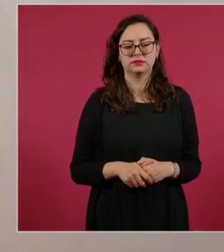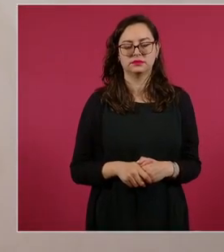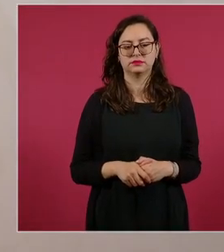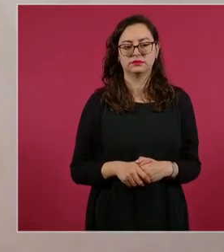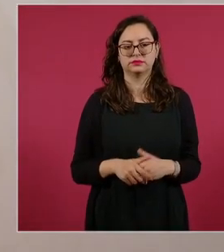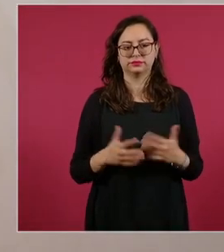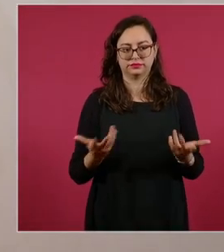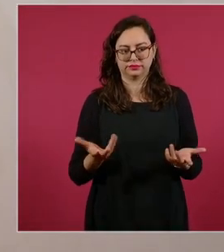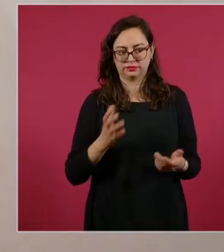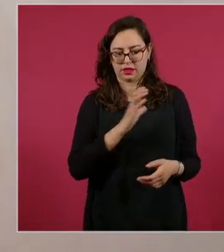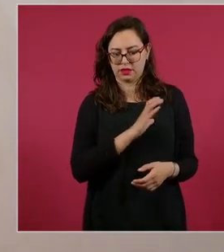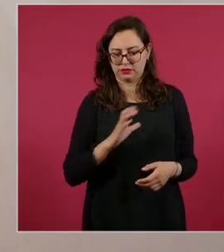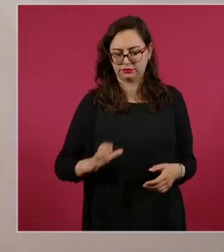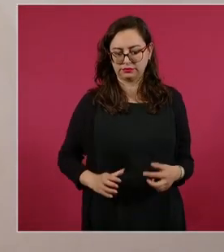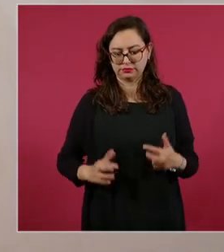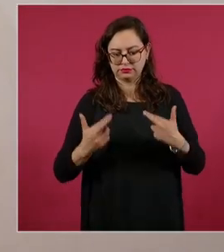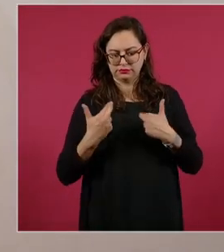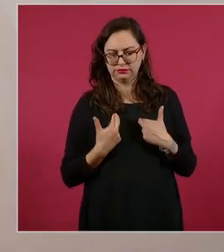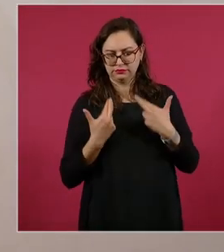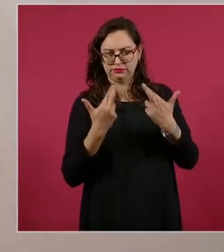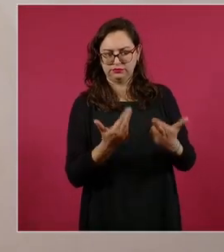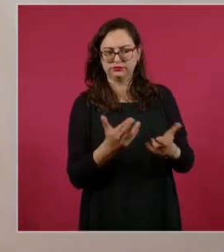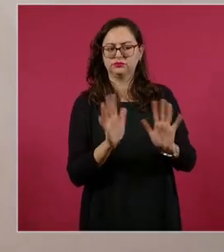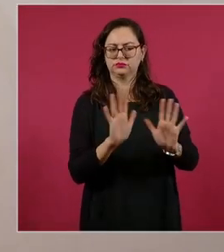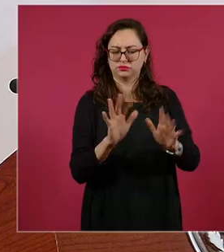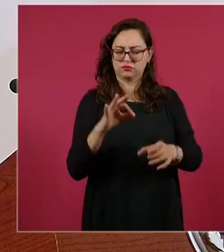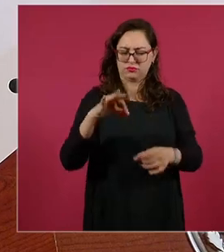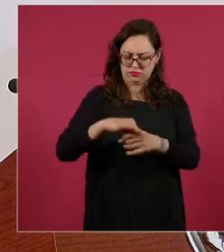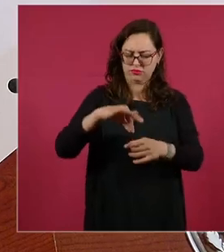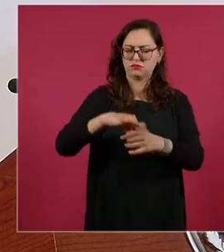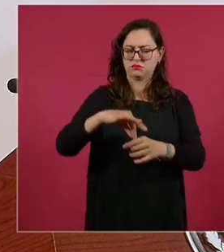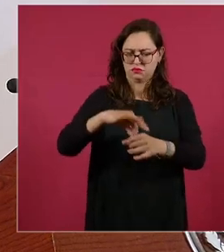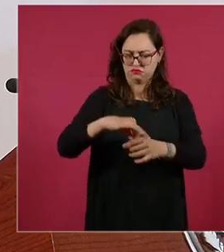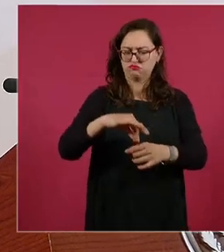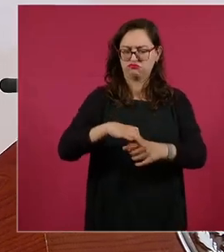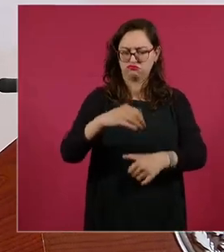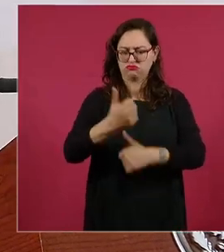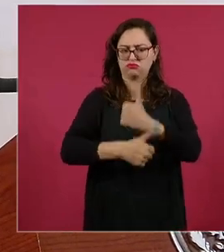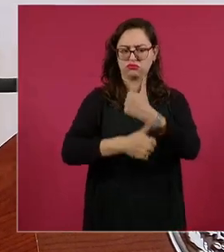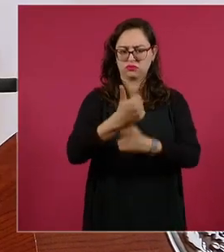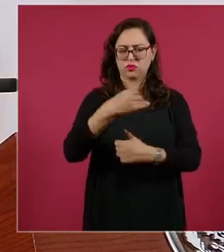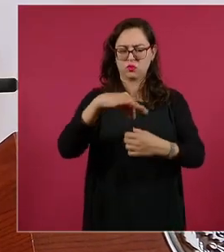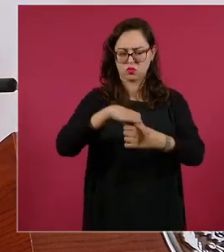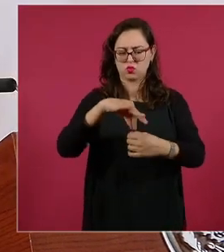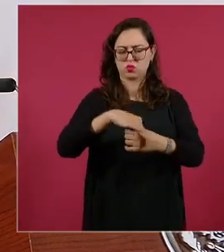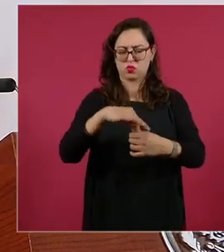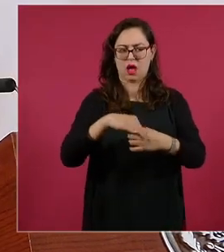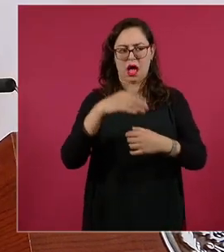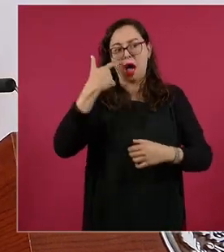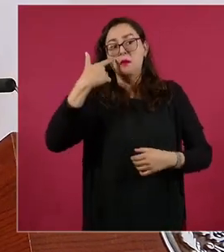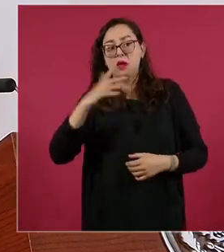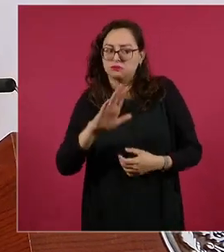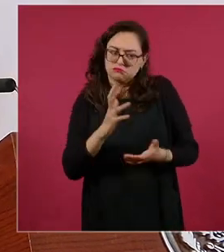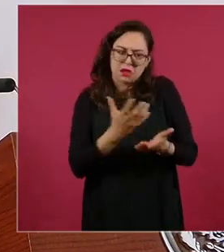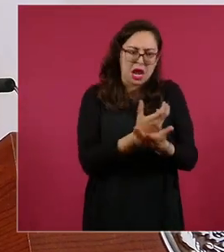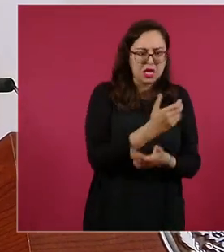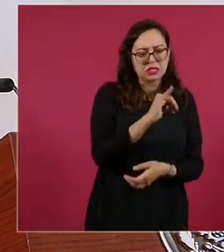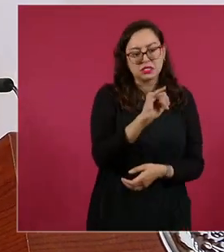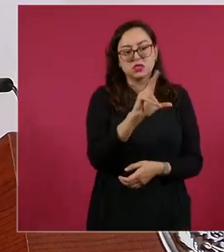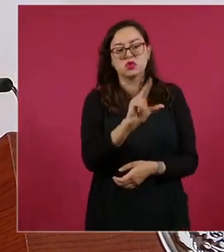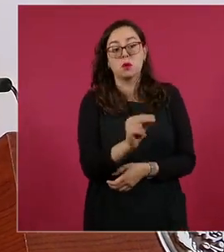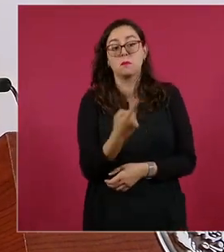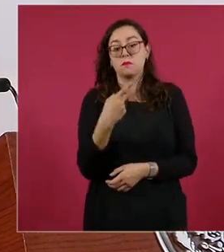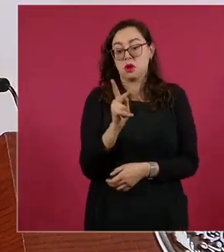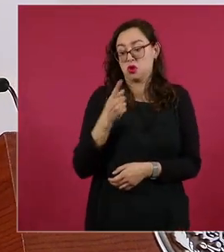el cargo no vas a ganar con votos nada más que no te vamos a